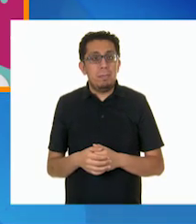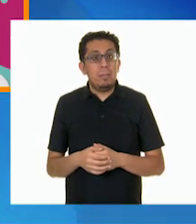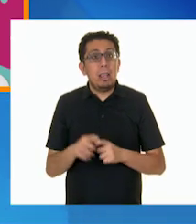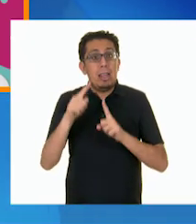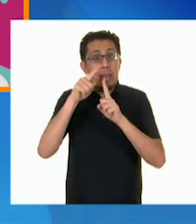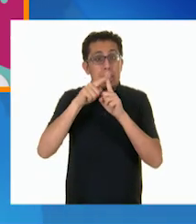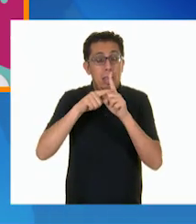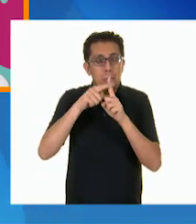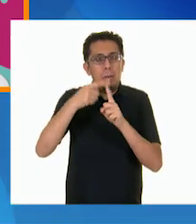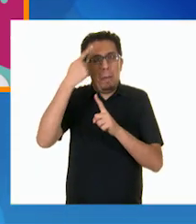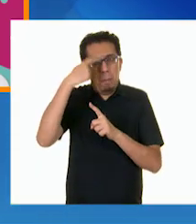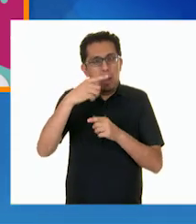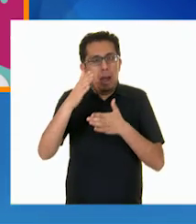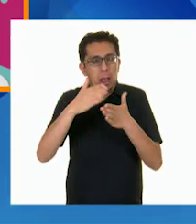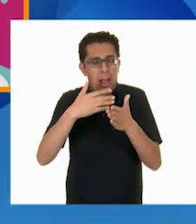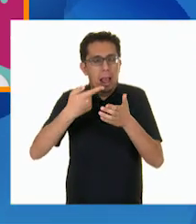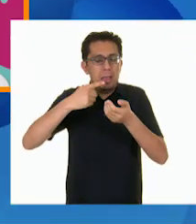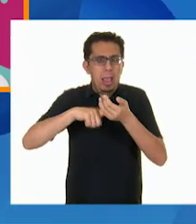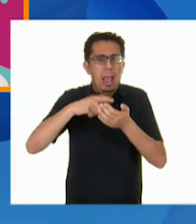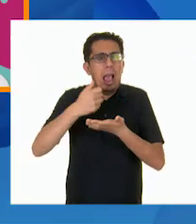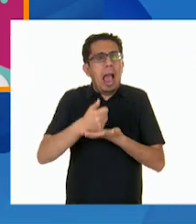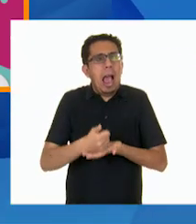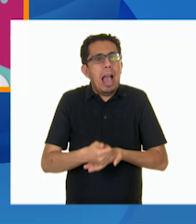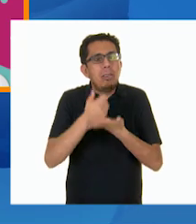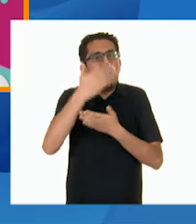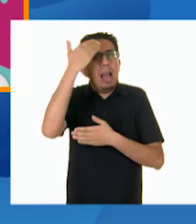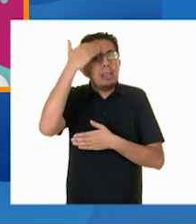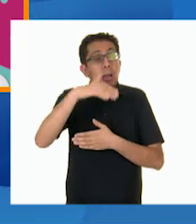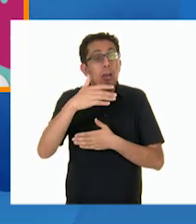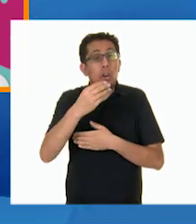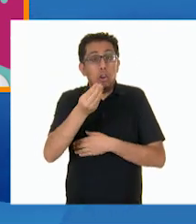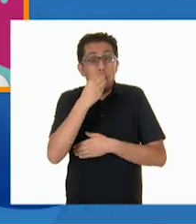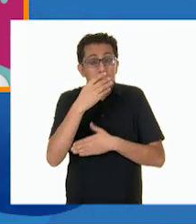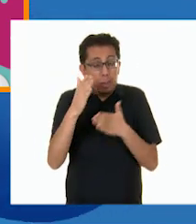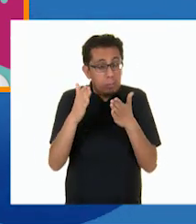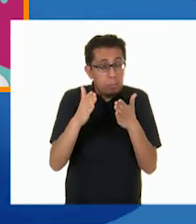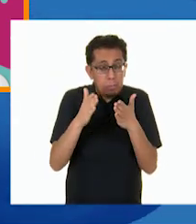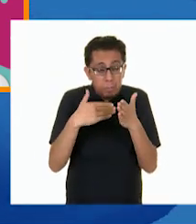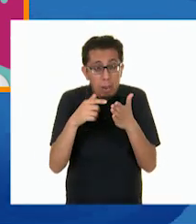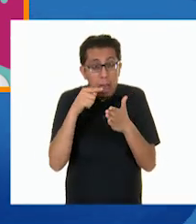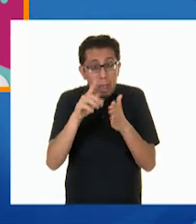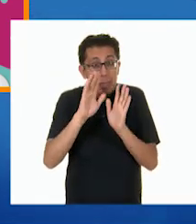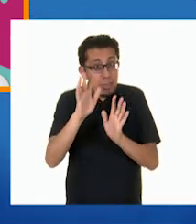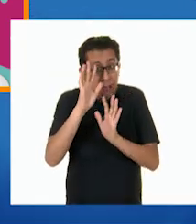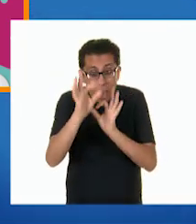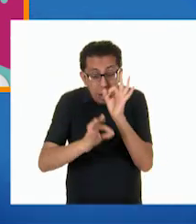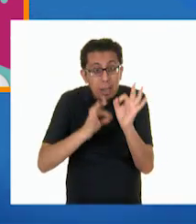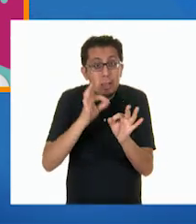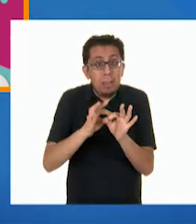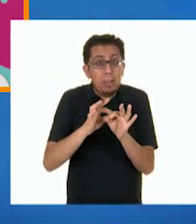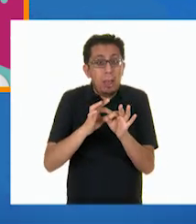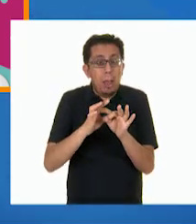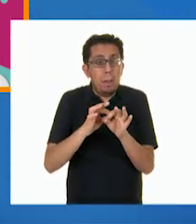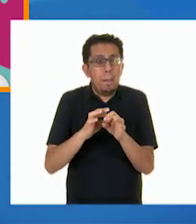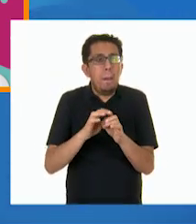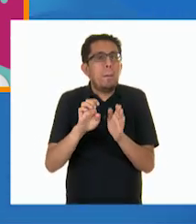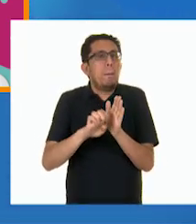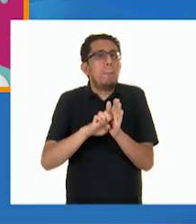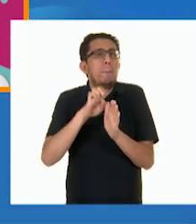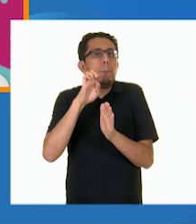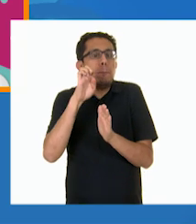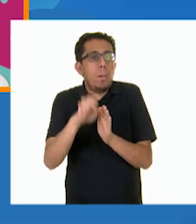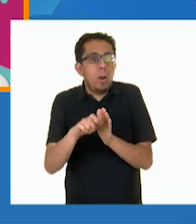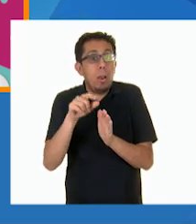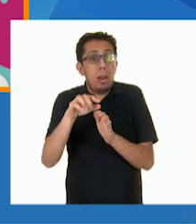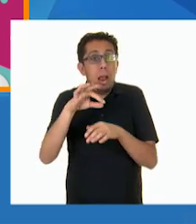Termómetros de cocina. Permite conocer el punto de cocción exacto de los alimentos. Por ejemplo, el punto